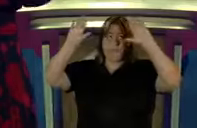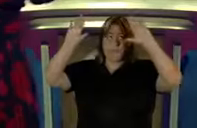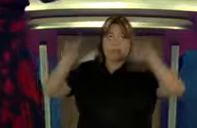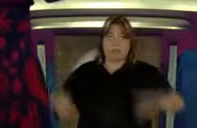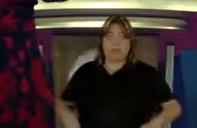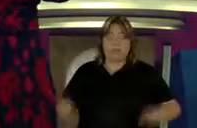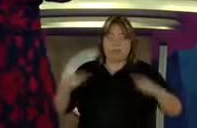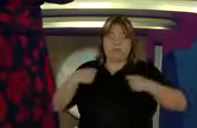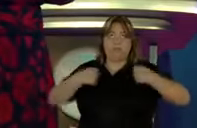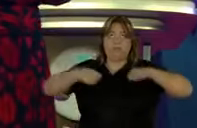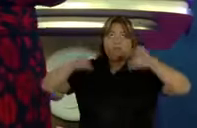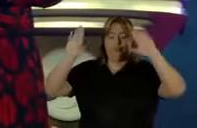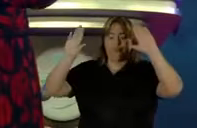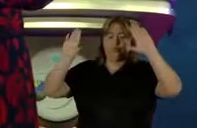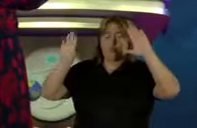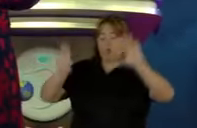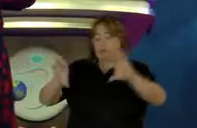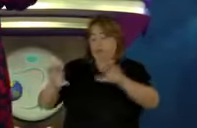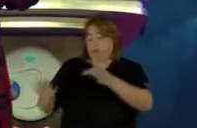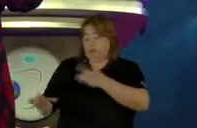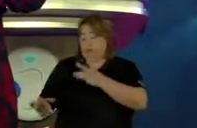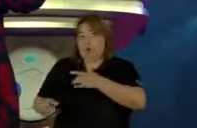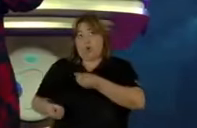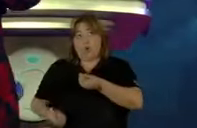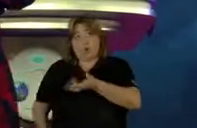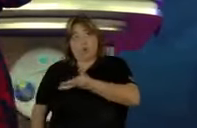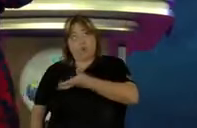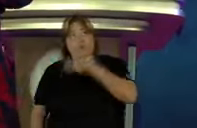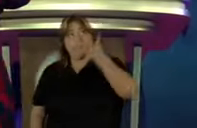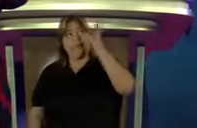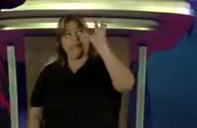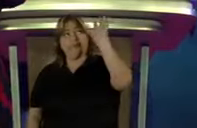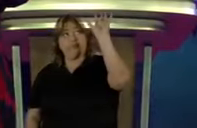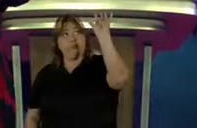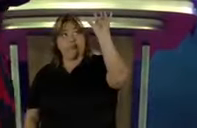Jesús, no le ha entregado su corazón a Jesús, eso es lo primero.